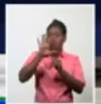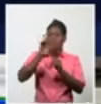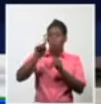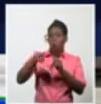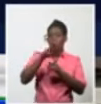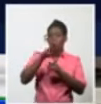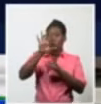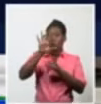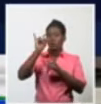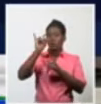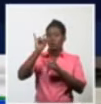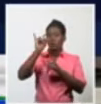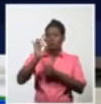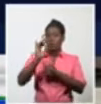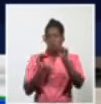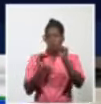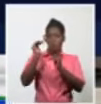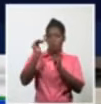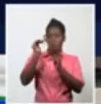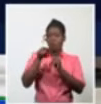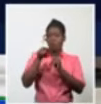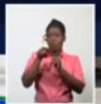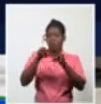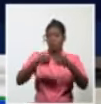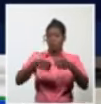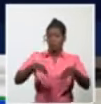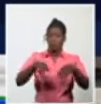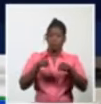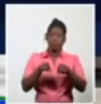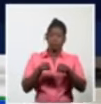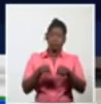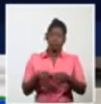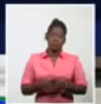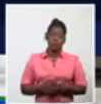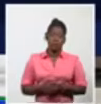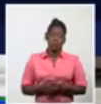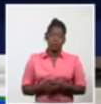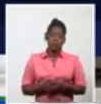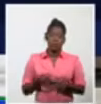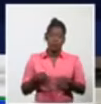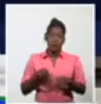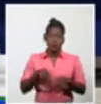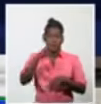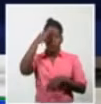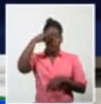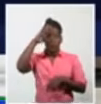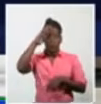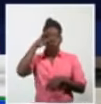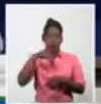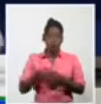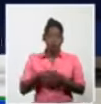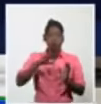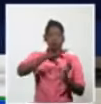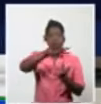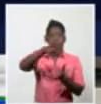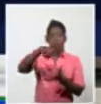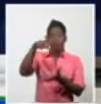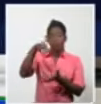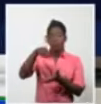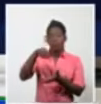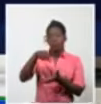5,56%. Esta es la situación en nuestro país. El mundo,